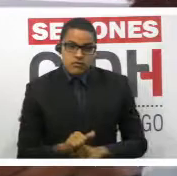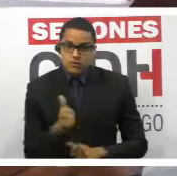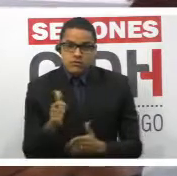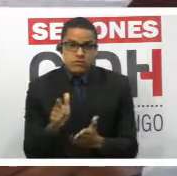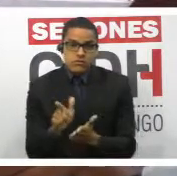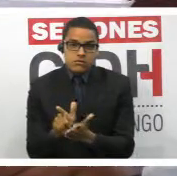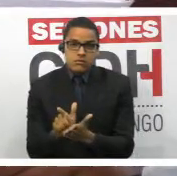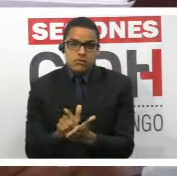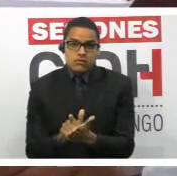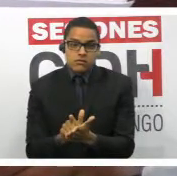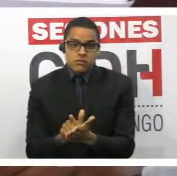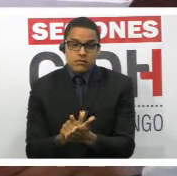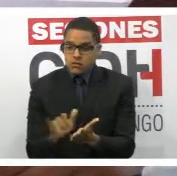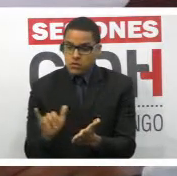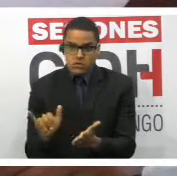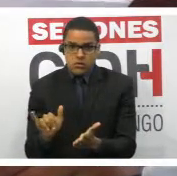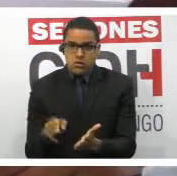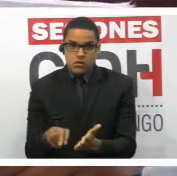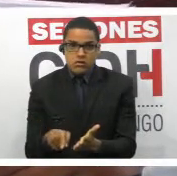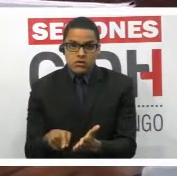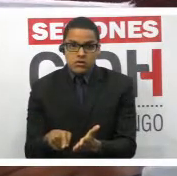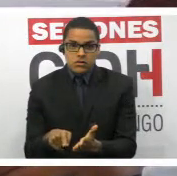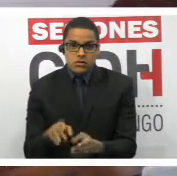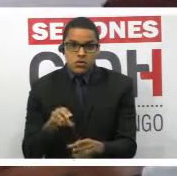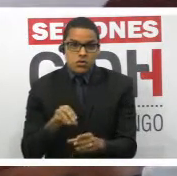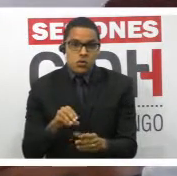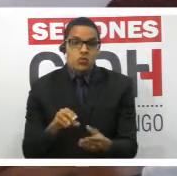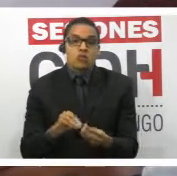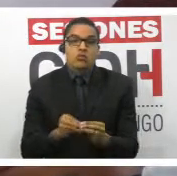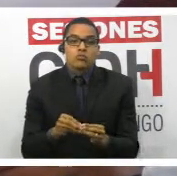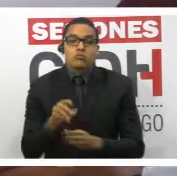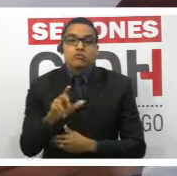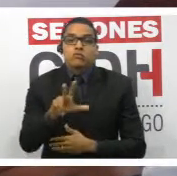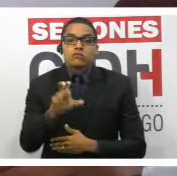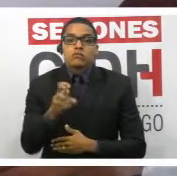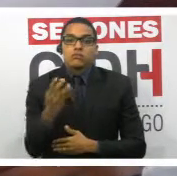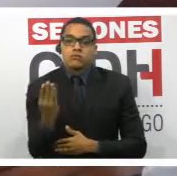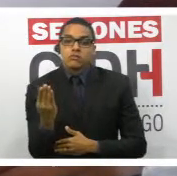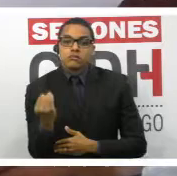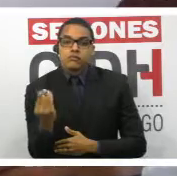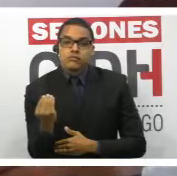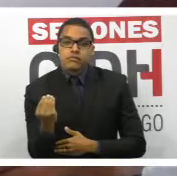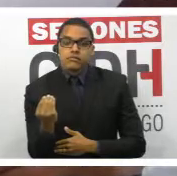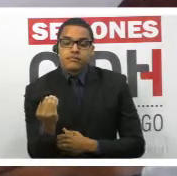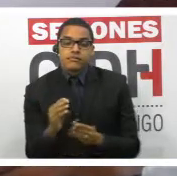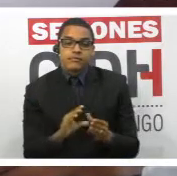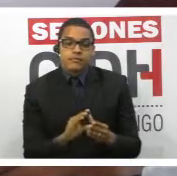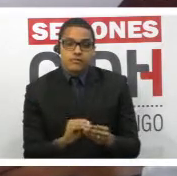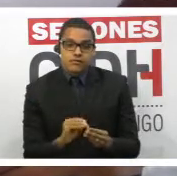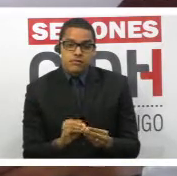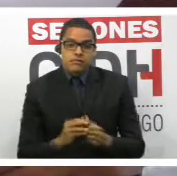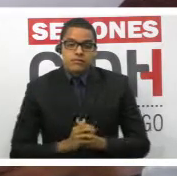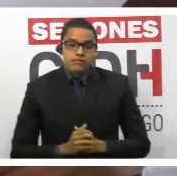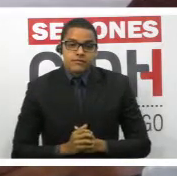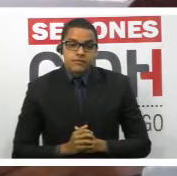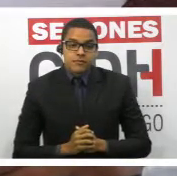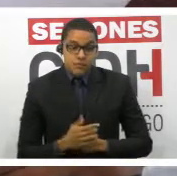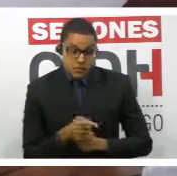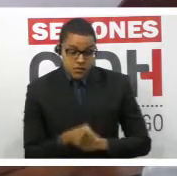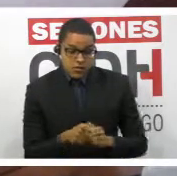mismo decreto ley de en el artículo 314 también señala que una persona que a una persona